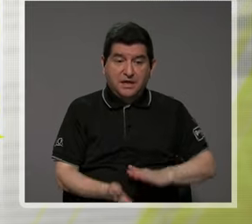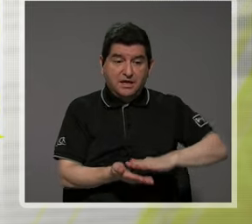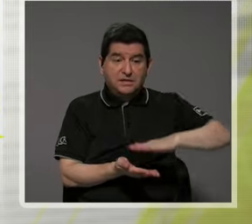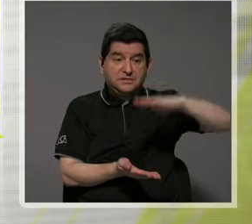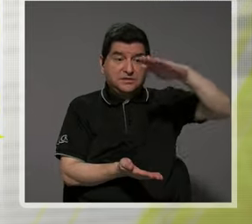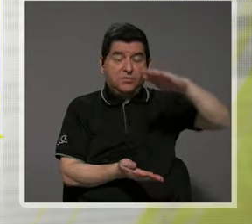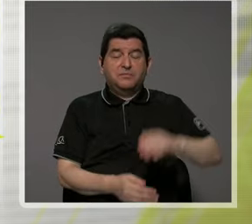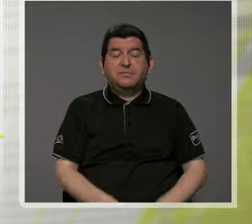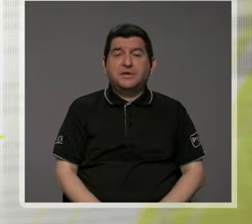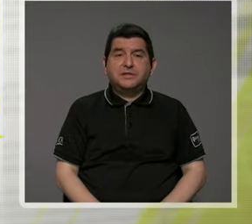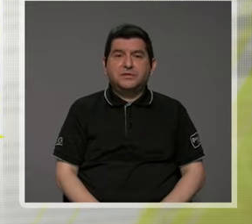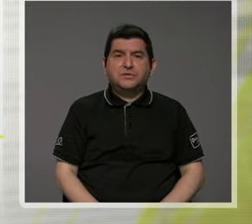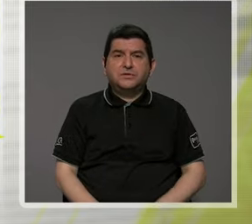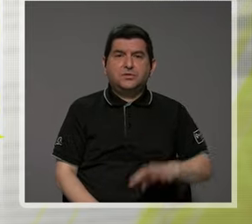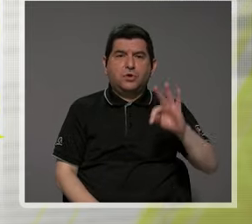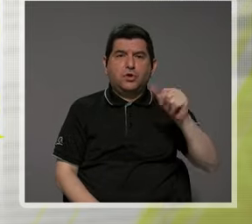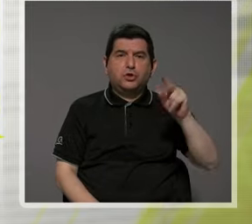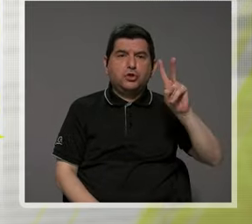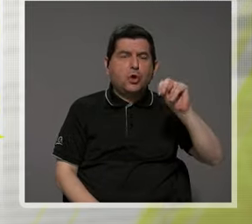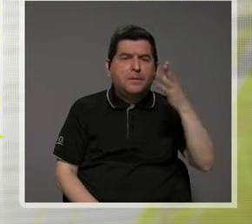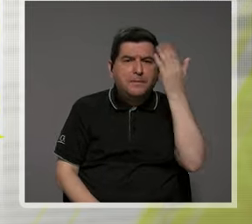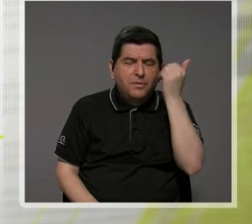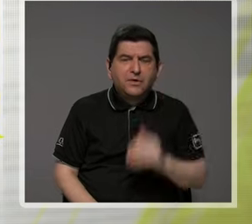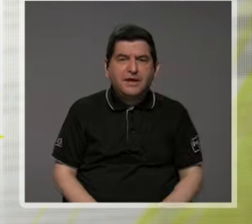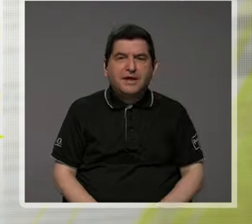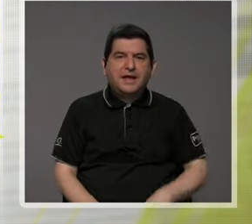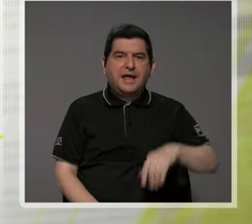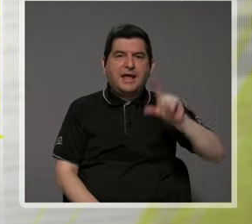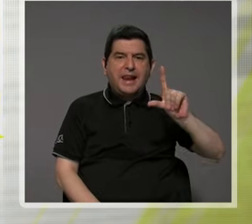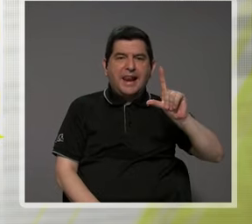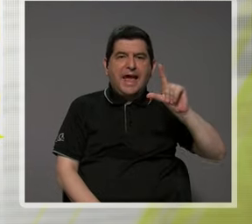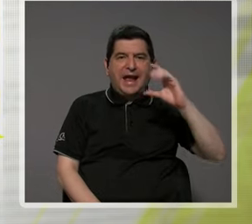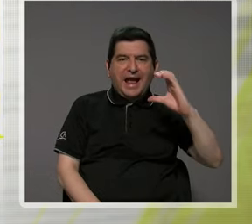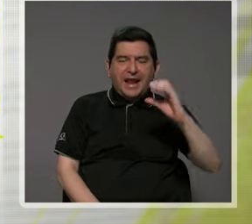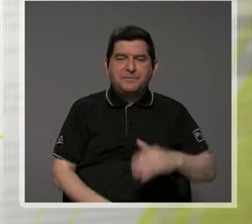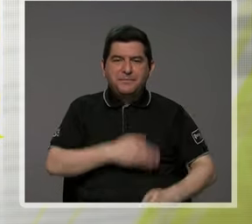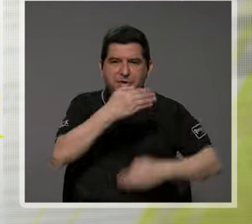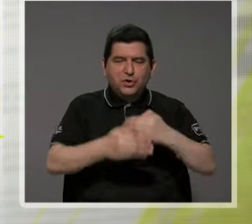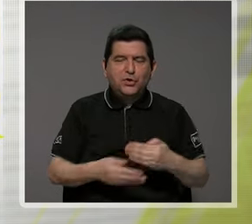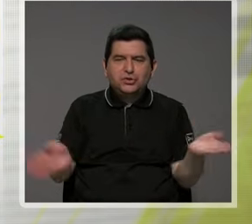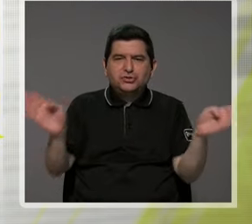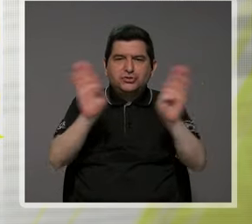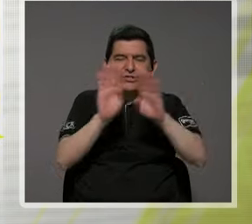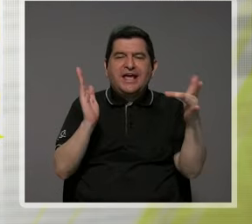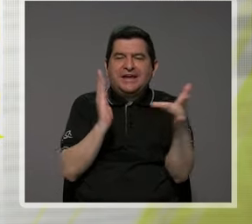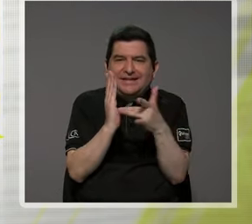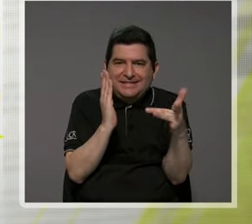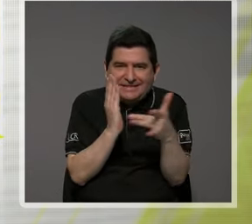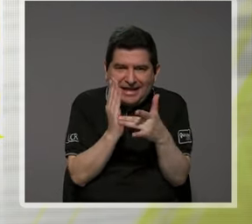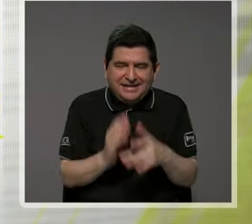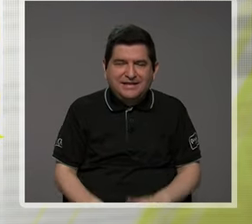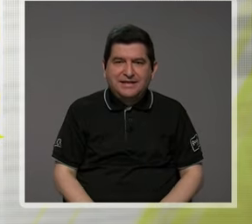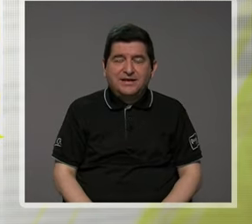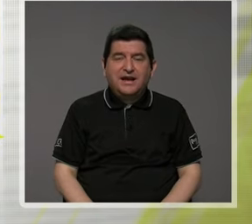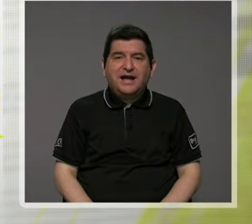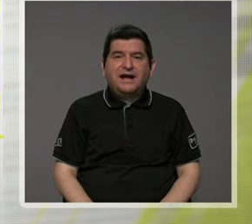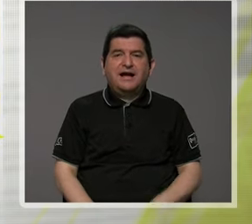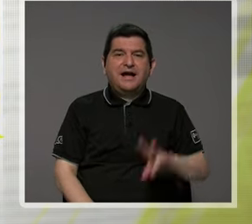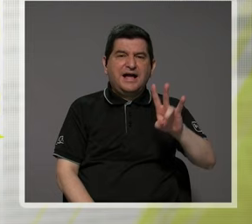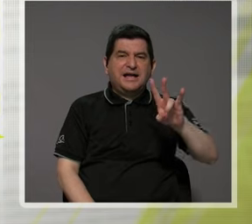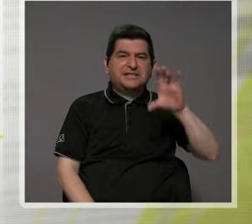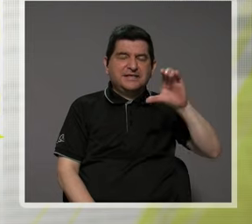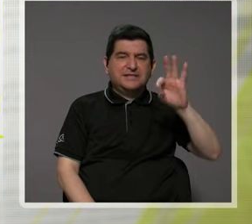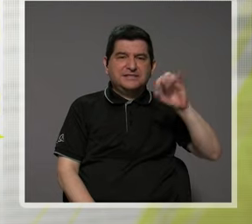el tonelaje Por qué Porque la Carpio está en proceso de cierre técnico entonces todo 700 toneladas en el